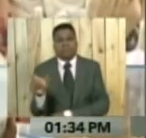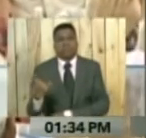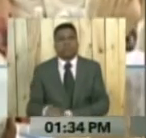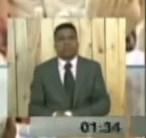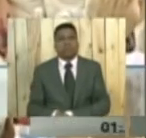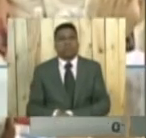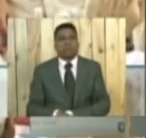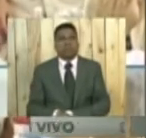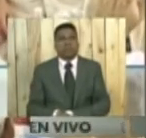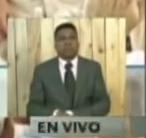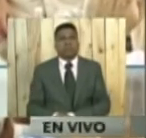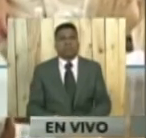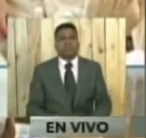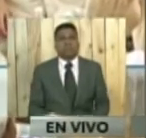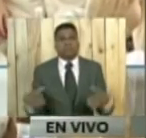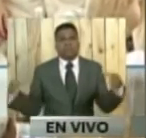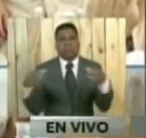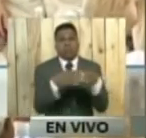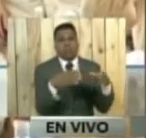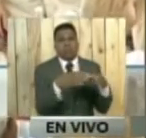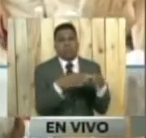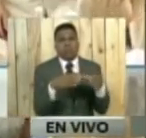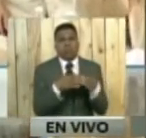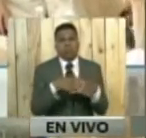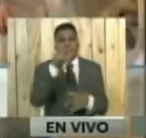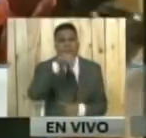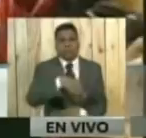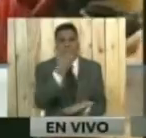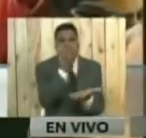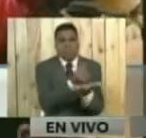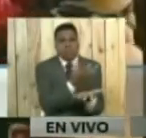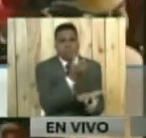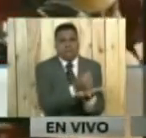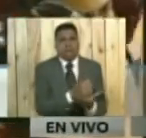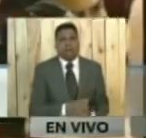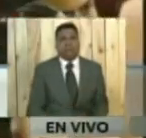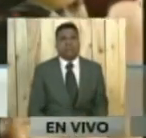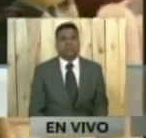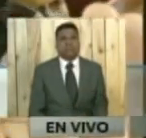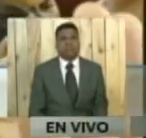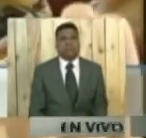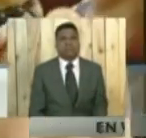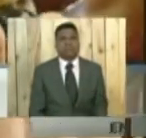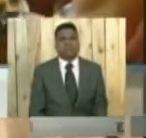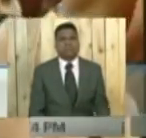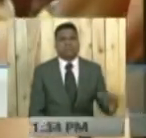del Movimiento Popular del Estado Monagas,